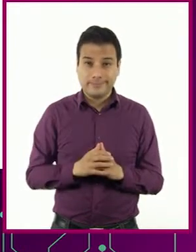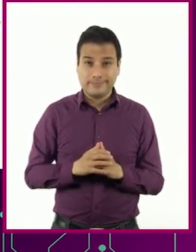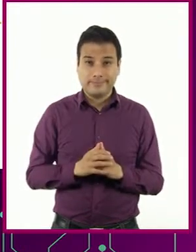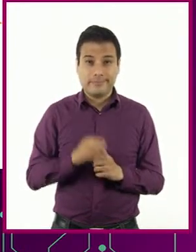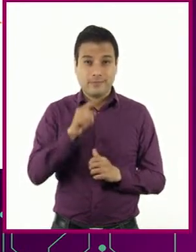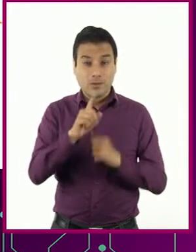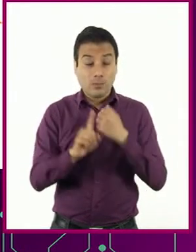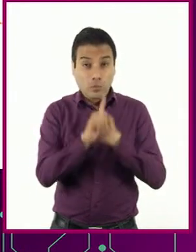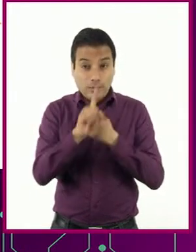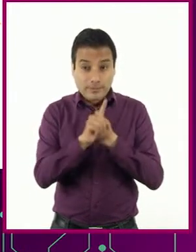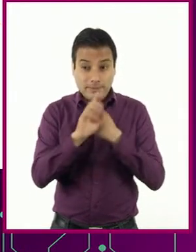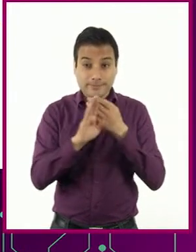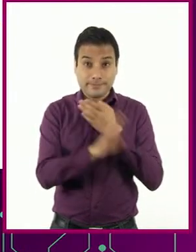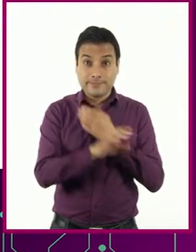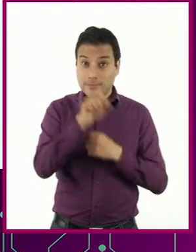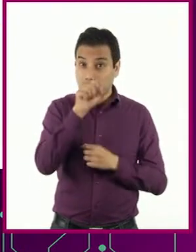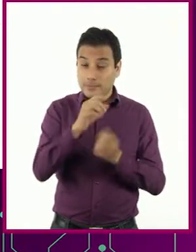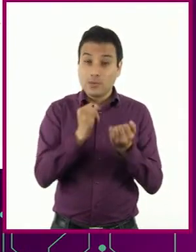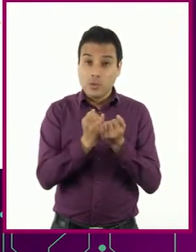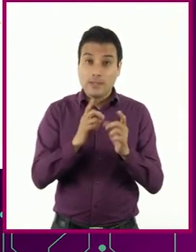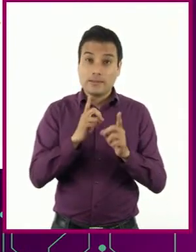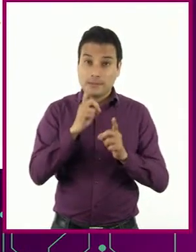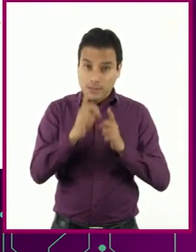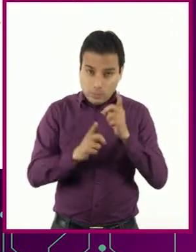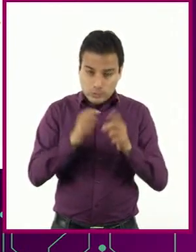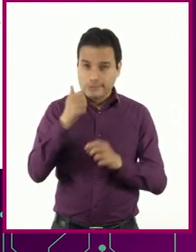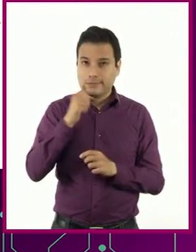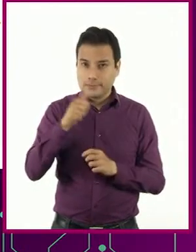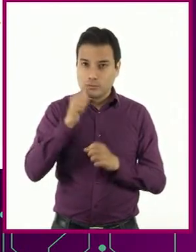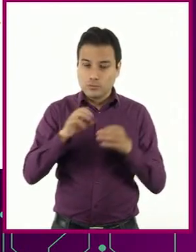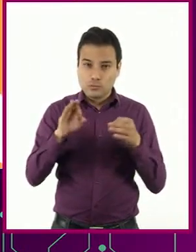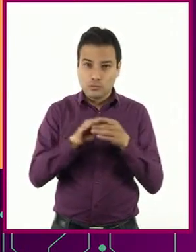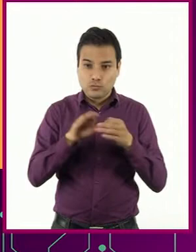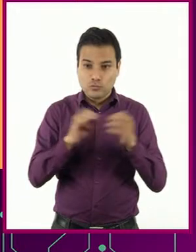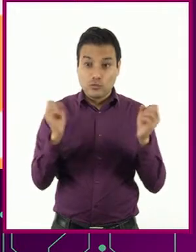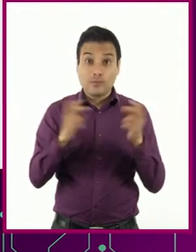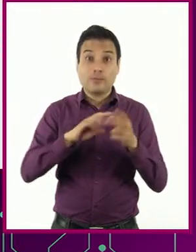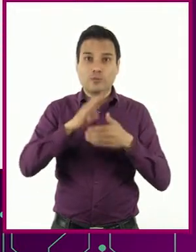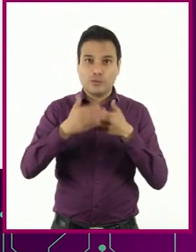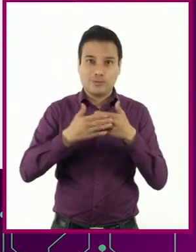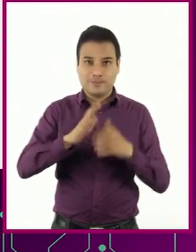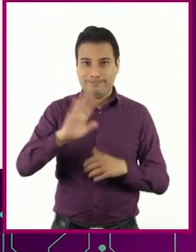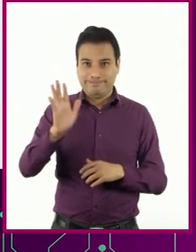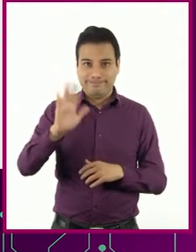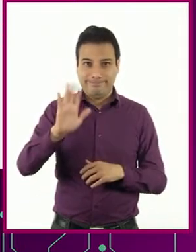mayores, así como realizar deportes al aire libre. ¡Hasta la próxima!